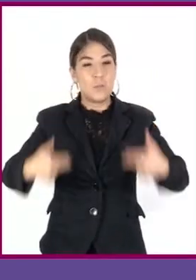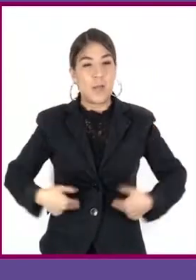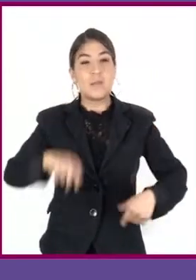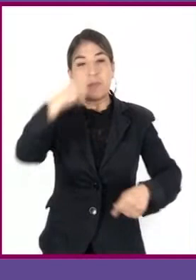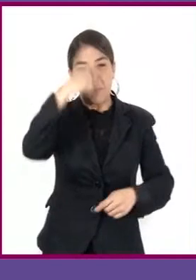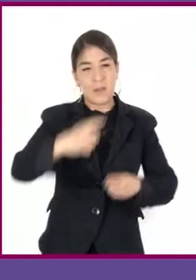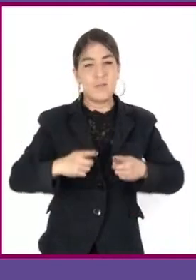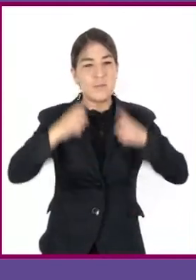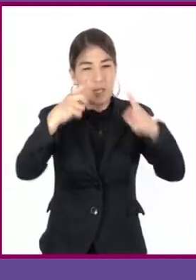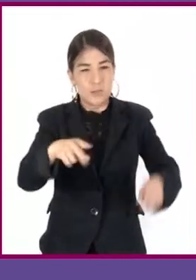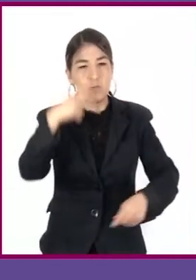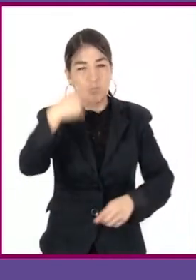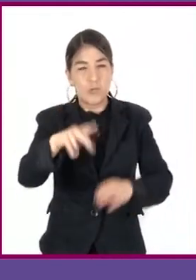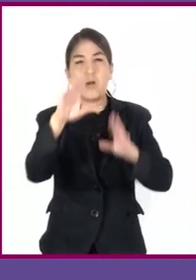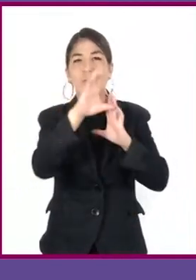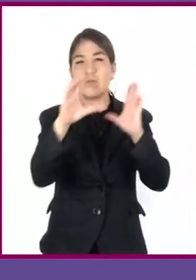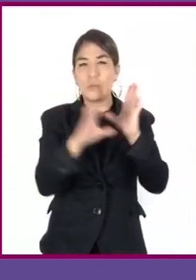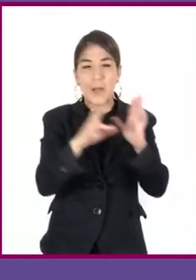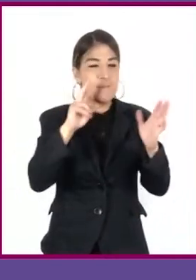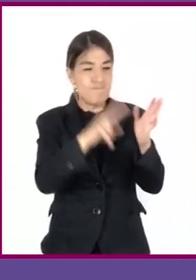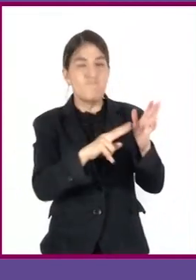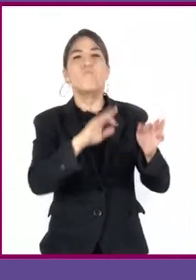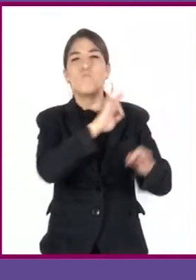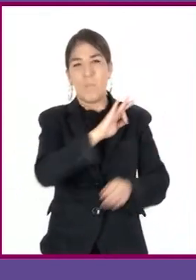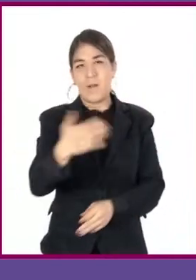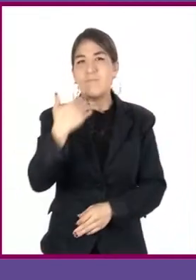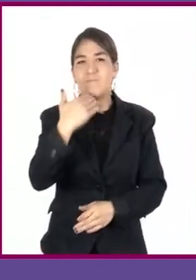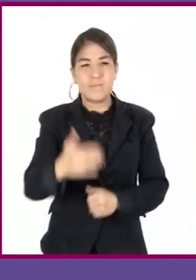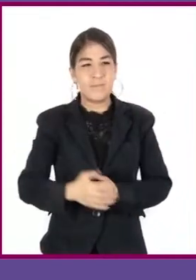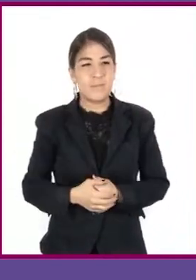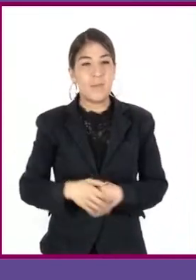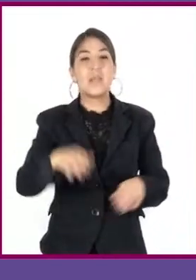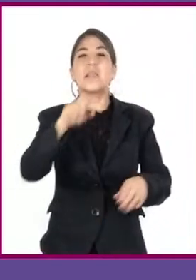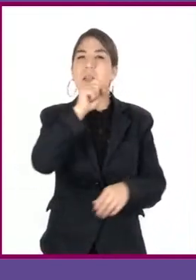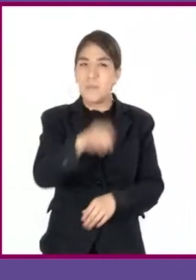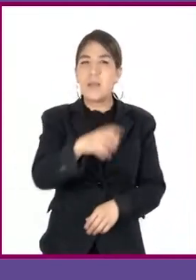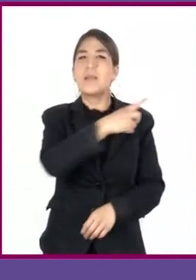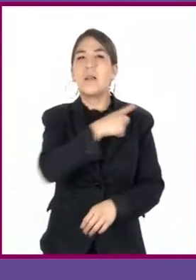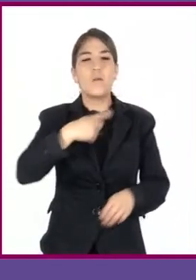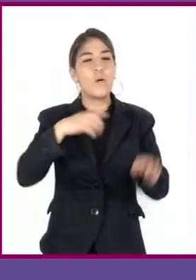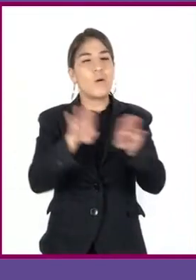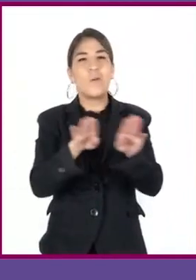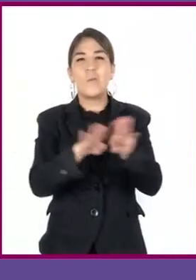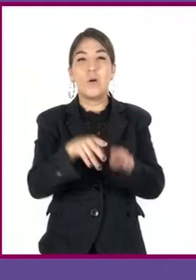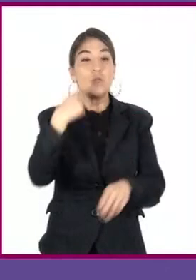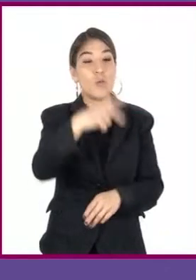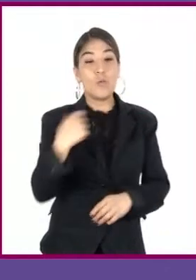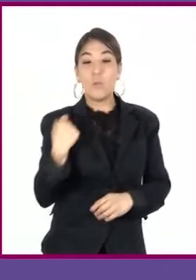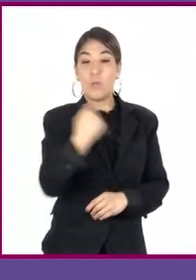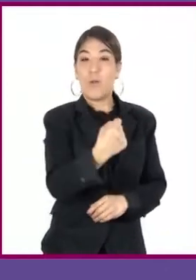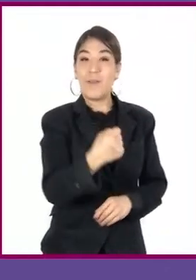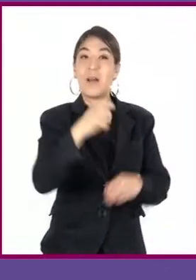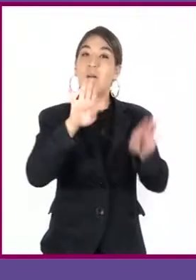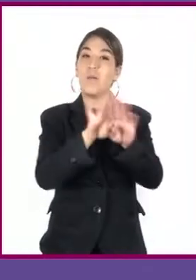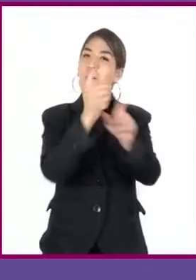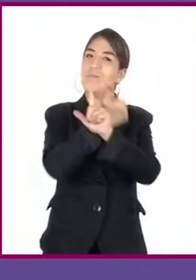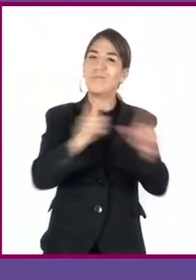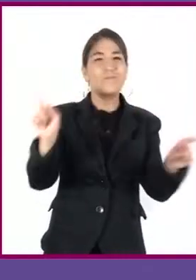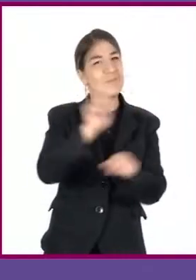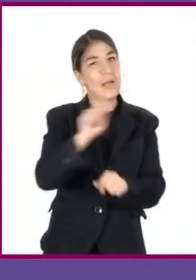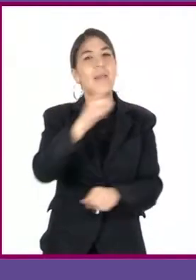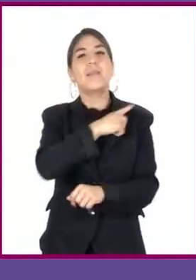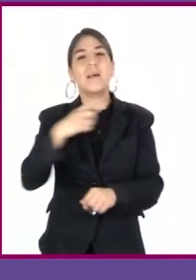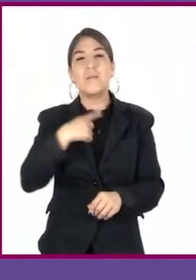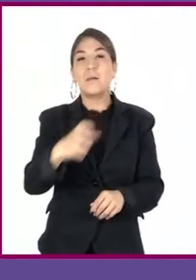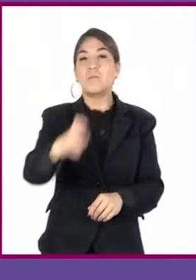hacerlos efectivos. Establece límites en el ejercicio del poder, así como obligaciones de